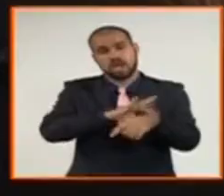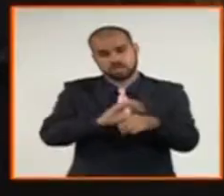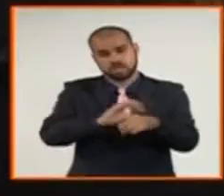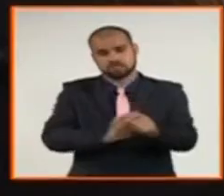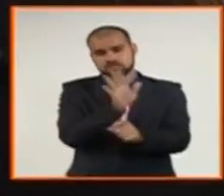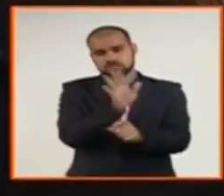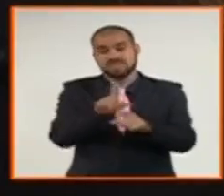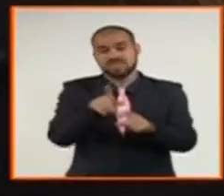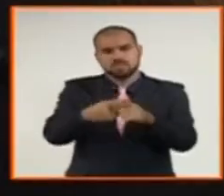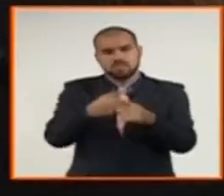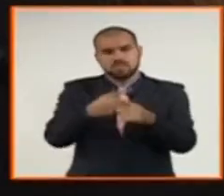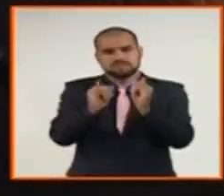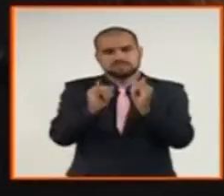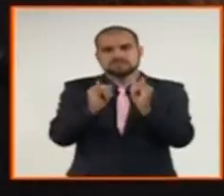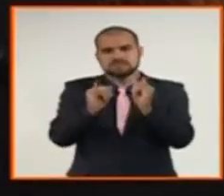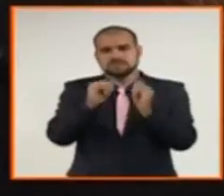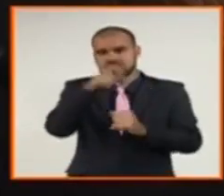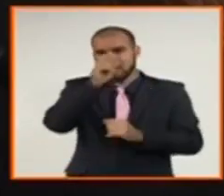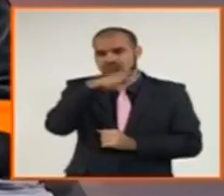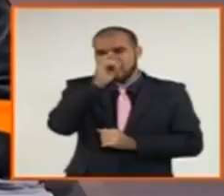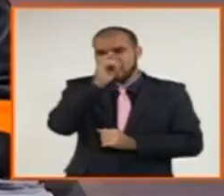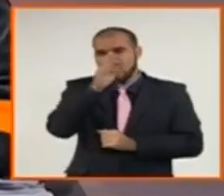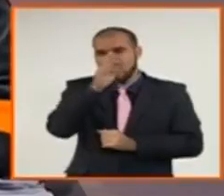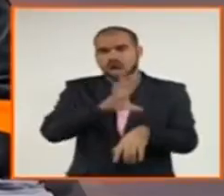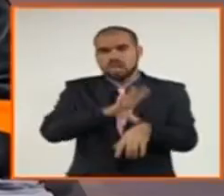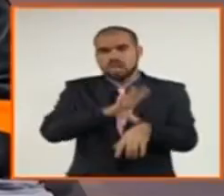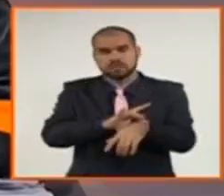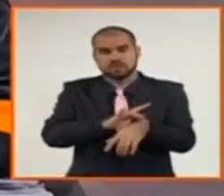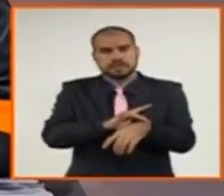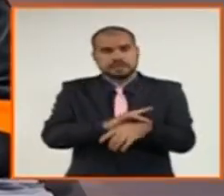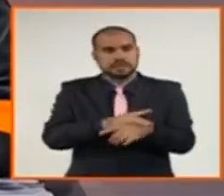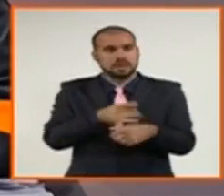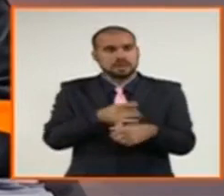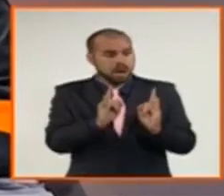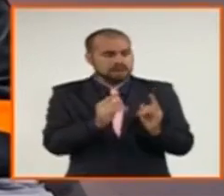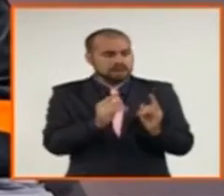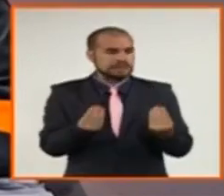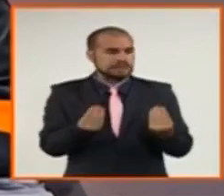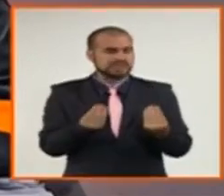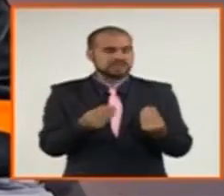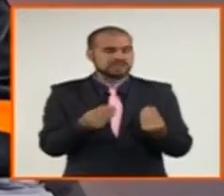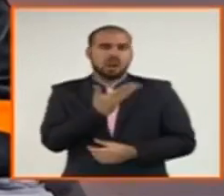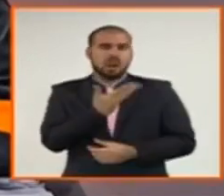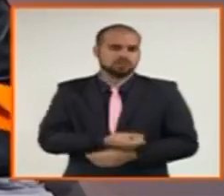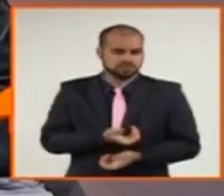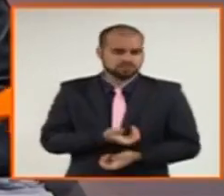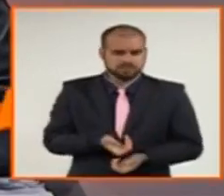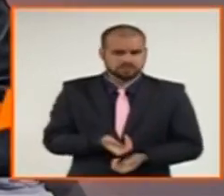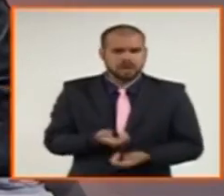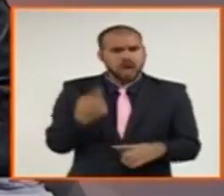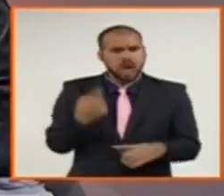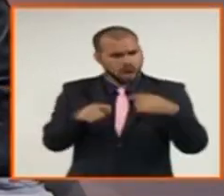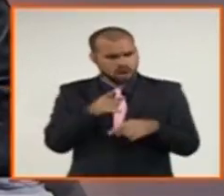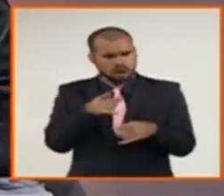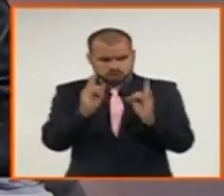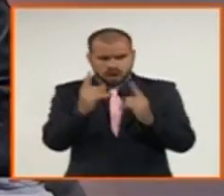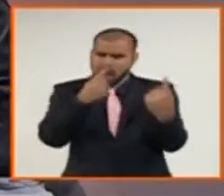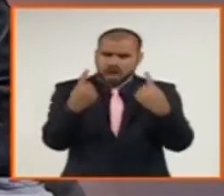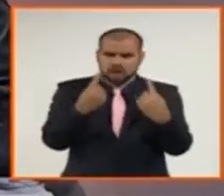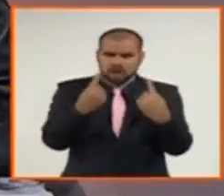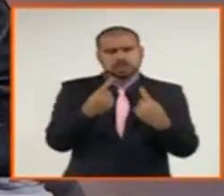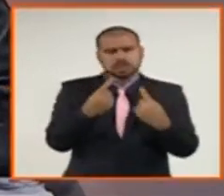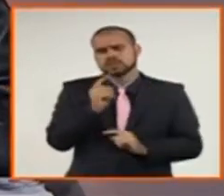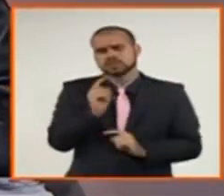varias noticias en ese sentido, ya no. No, realmente, o sea, el impacto de la campaña de vacunación,